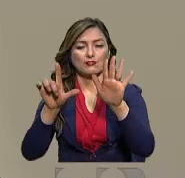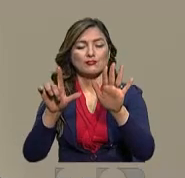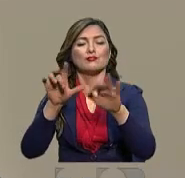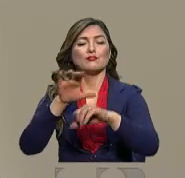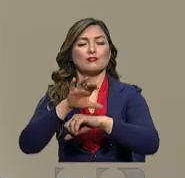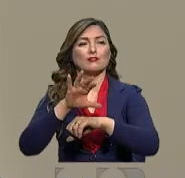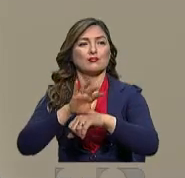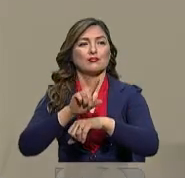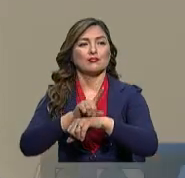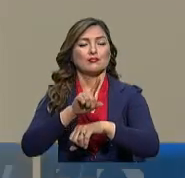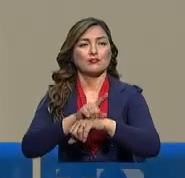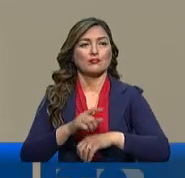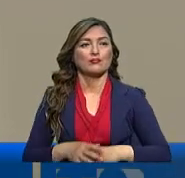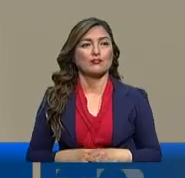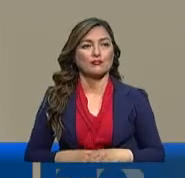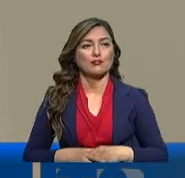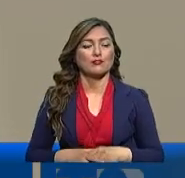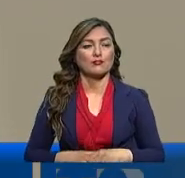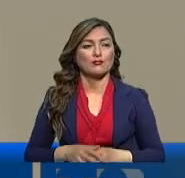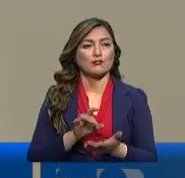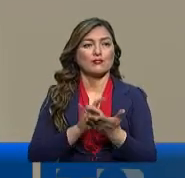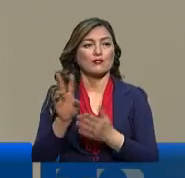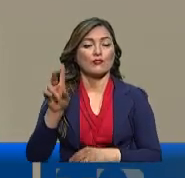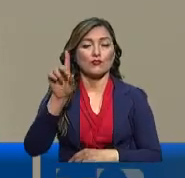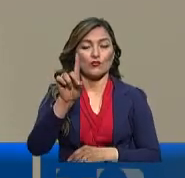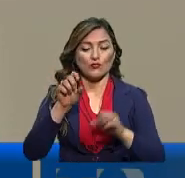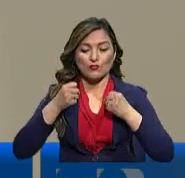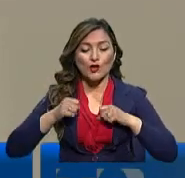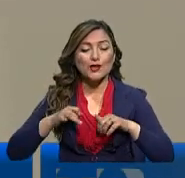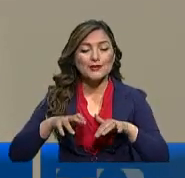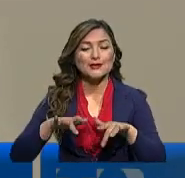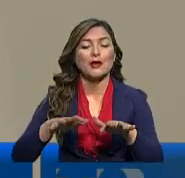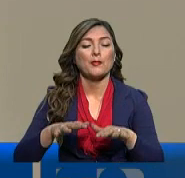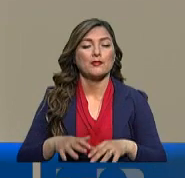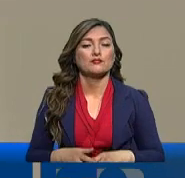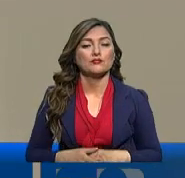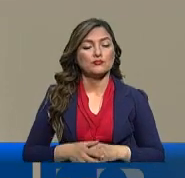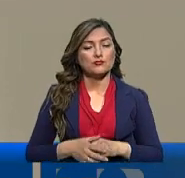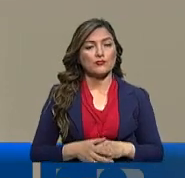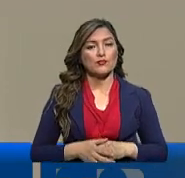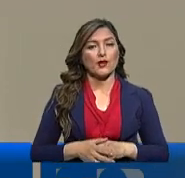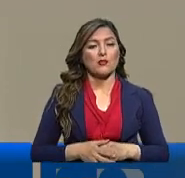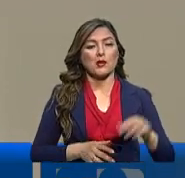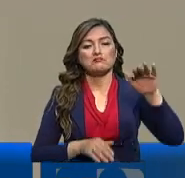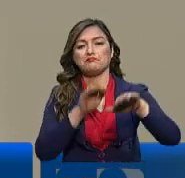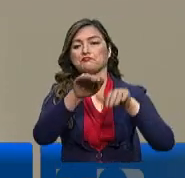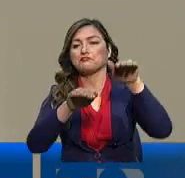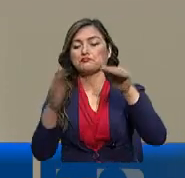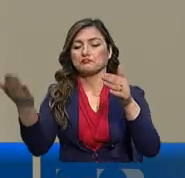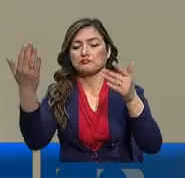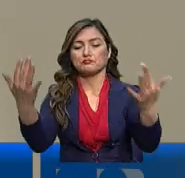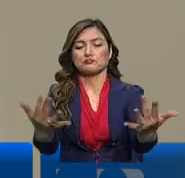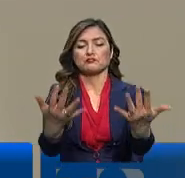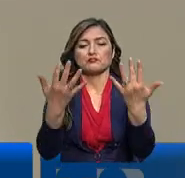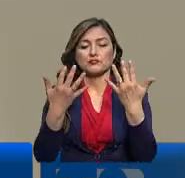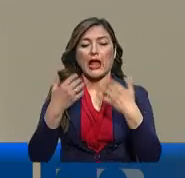Fuimos desvinculados el 21 de septiembre. Realmente solo nos reunieron y nos dijeron